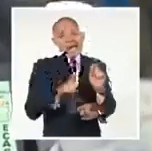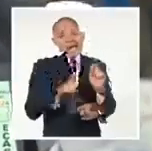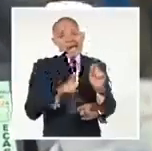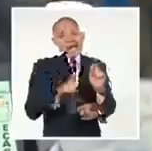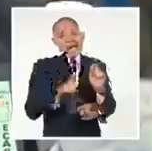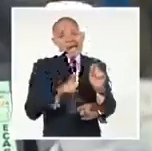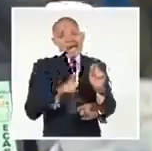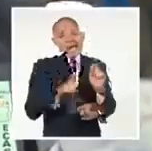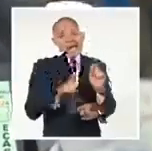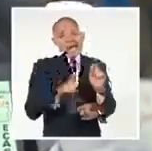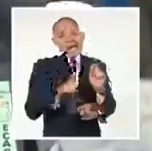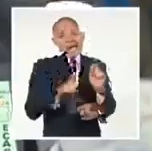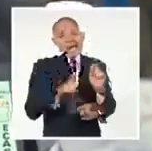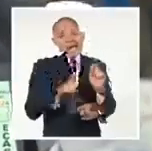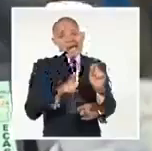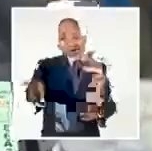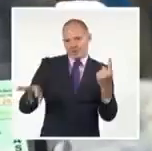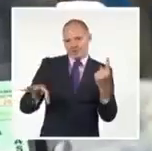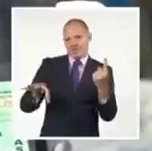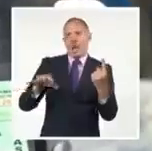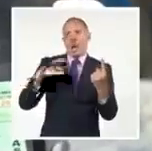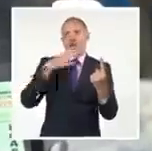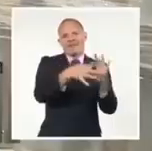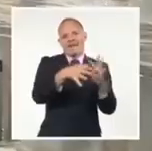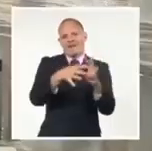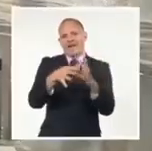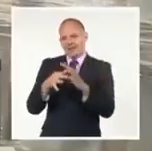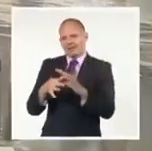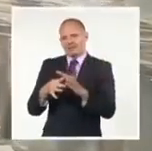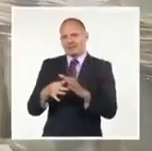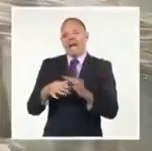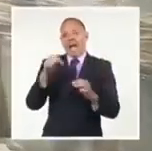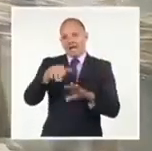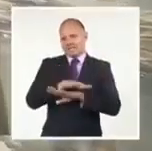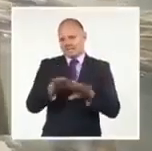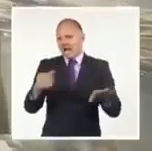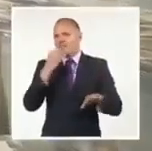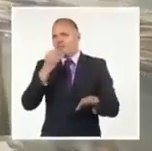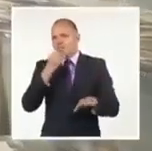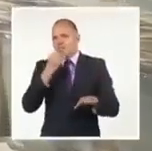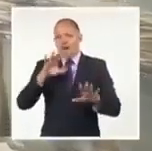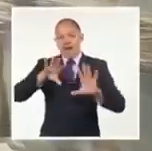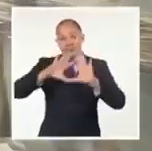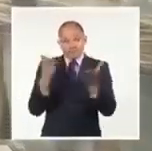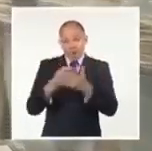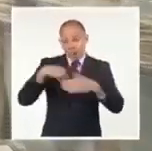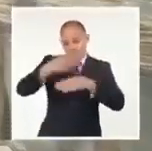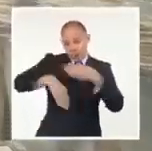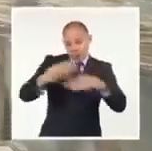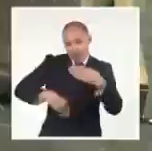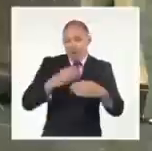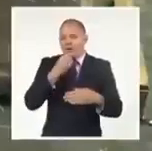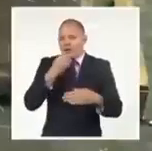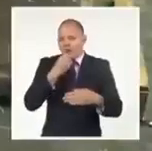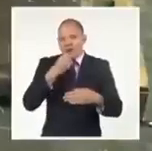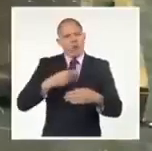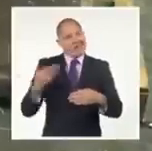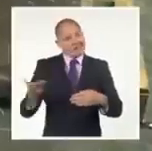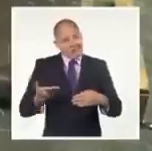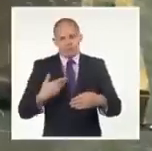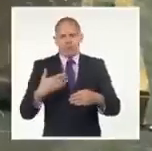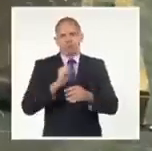mayor capacidad. Por lo tanto, vamos a lograr a través de ahí poder despachar las cargas. Pensamos que estamos preparados para esta